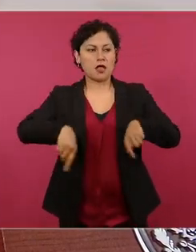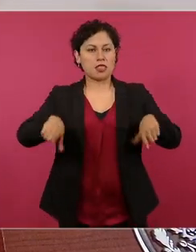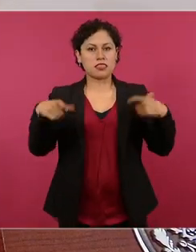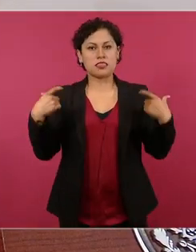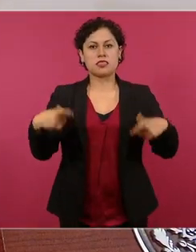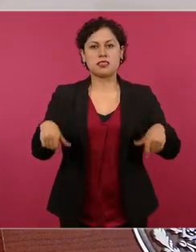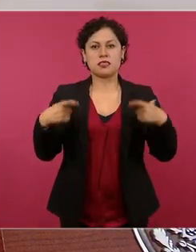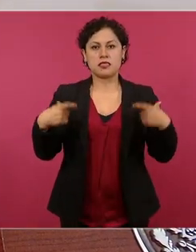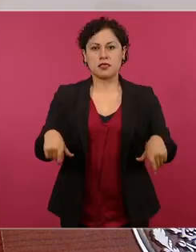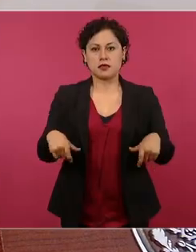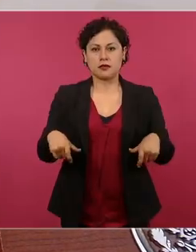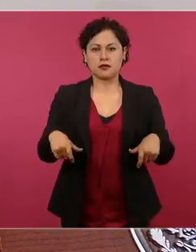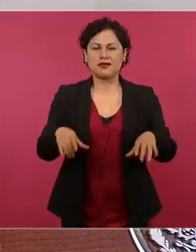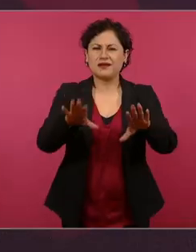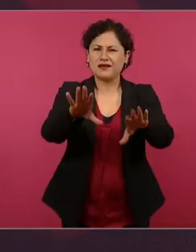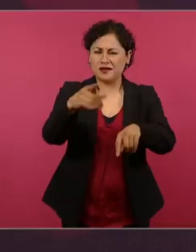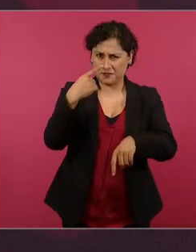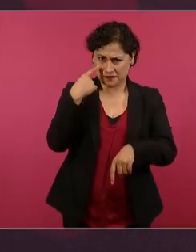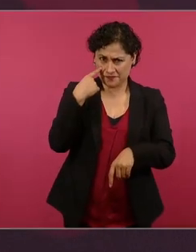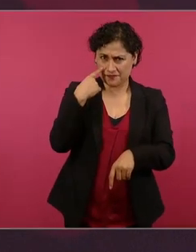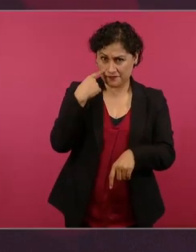¿le puedo mostrar